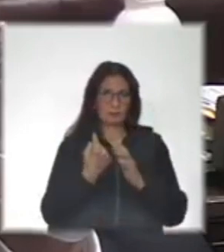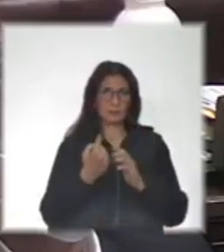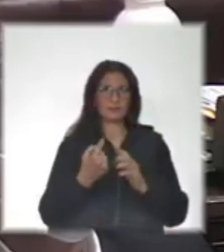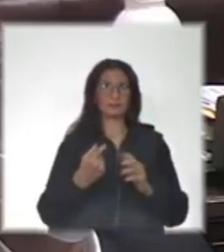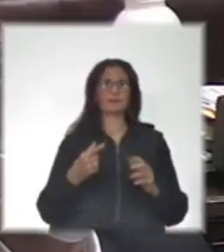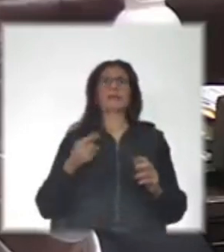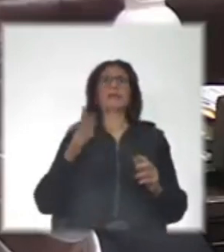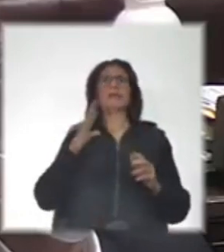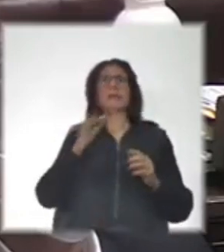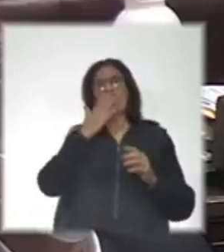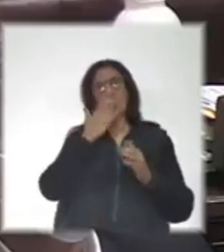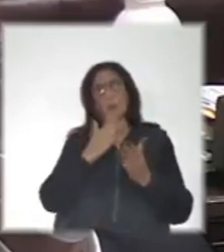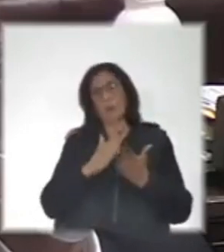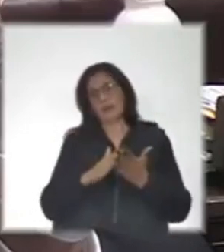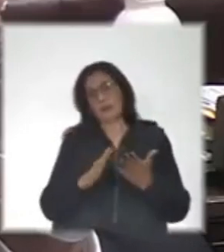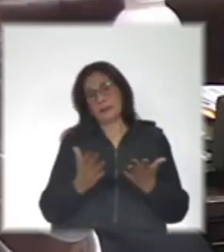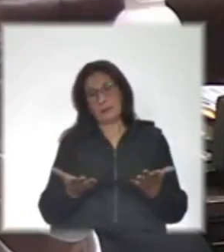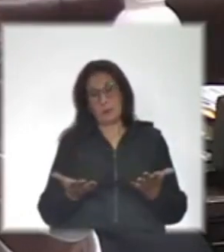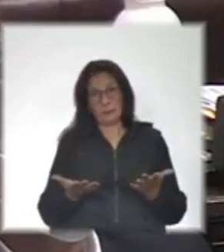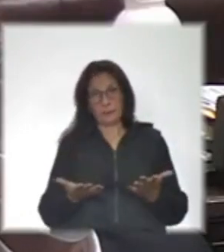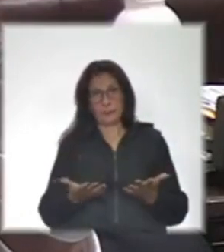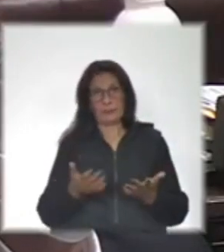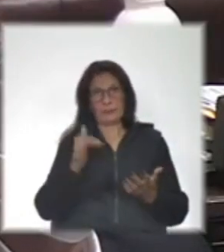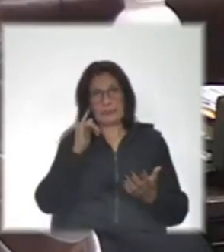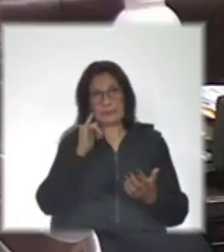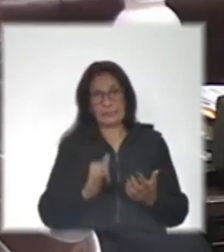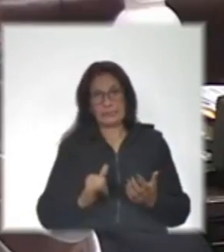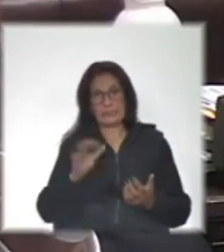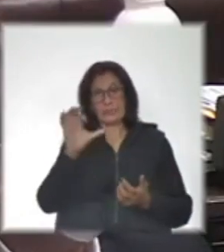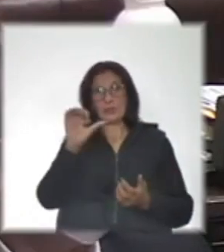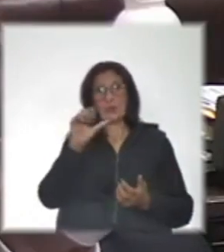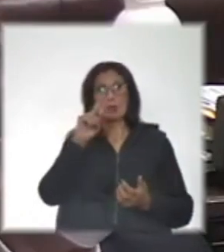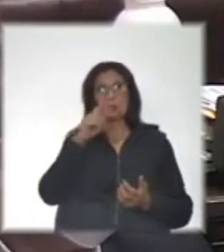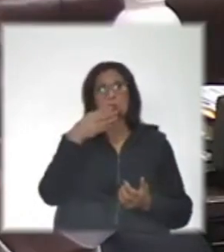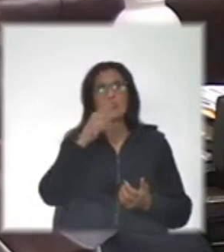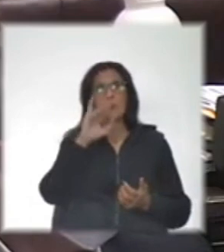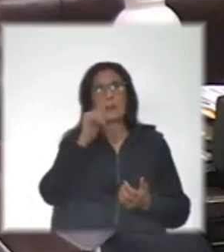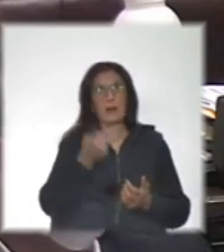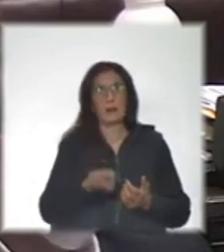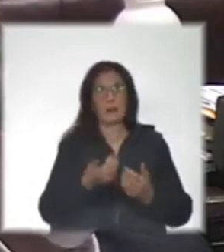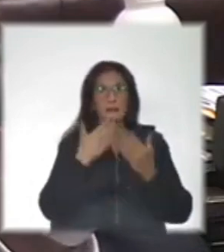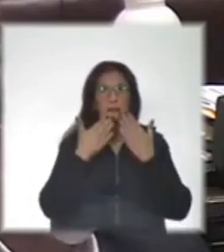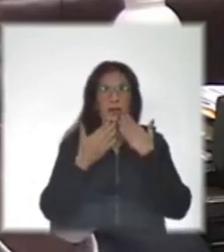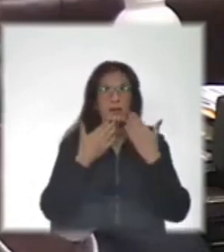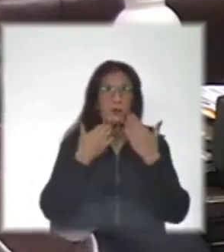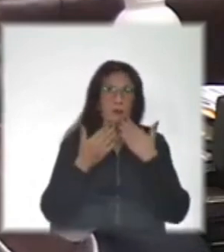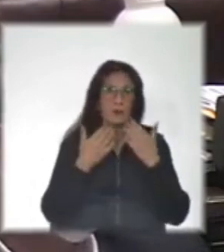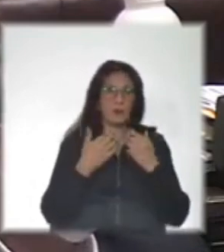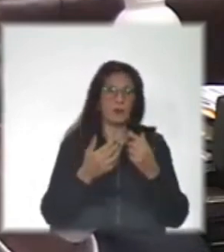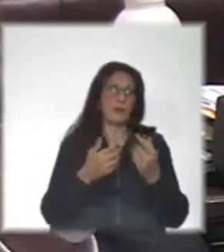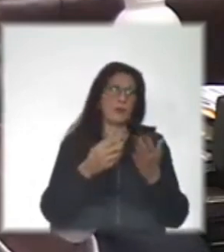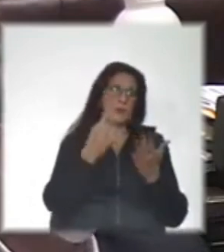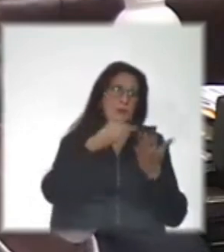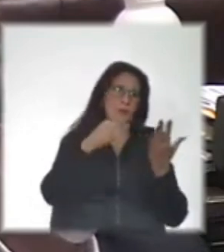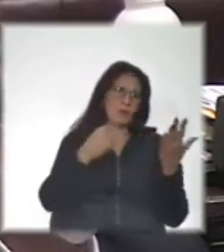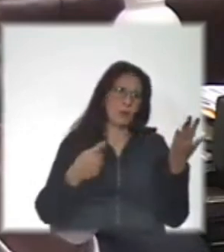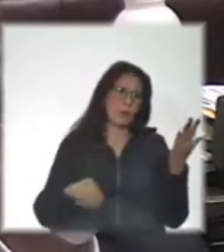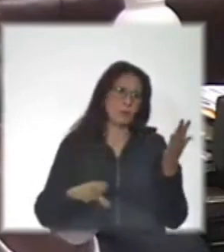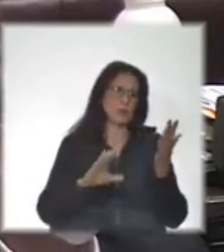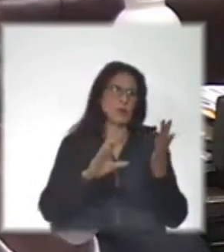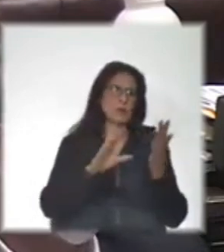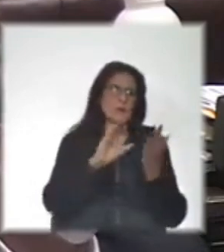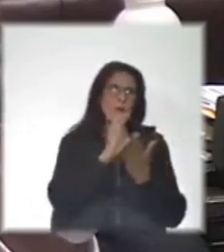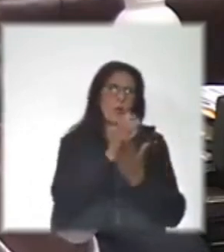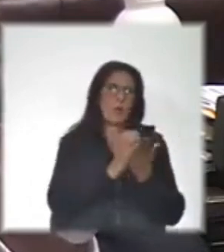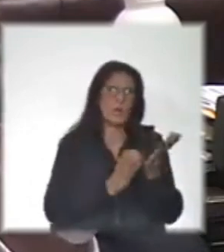última instancia, si bien el diputado Subía habló de todas las cualidades y el currículum